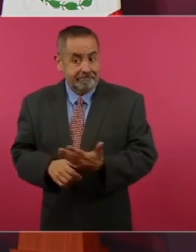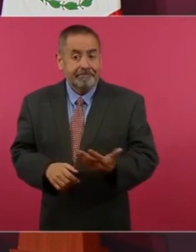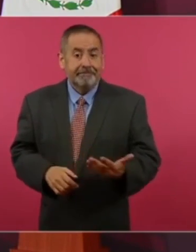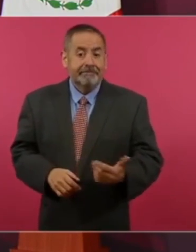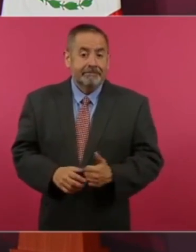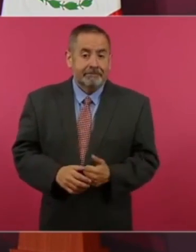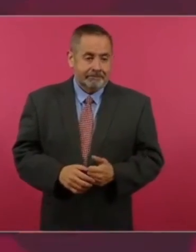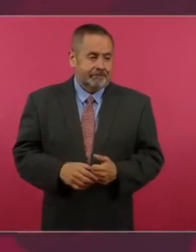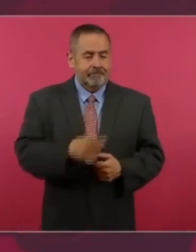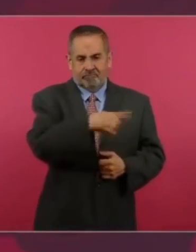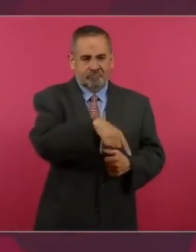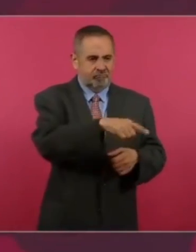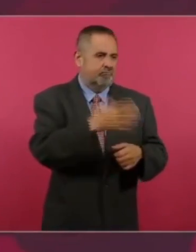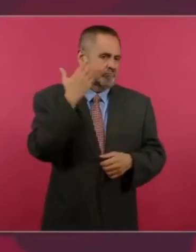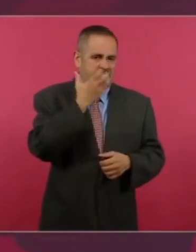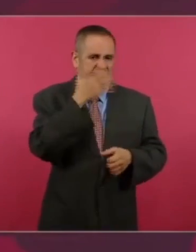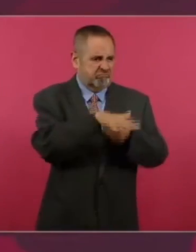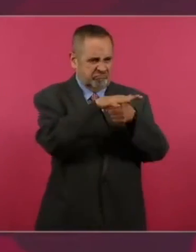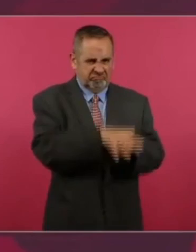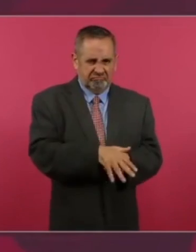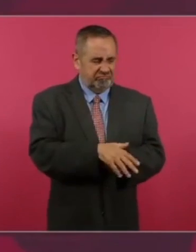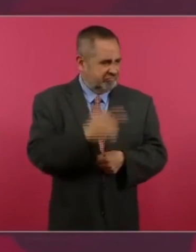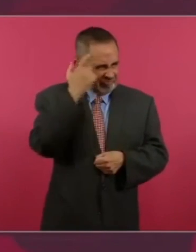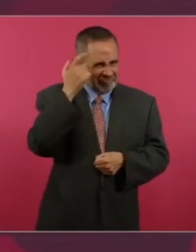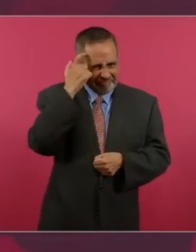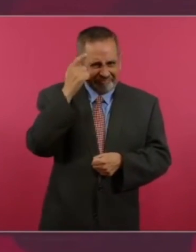Claro, los represores, los de mentalidad